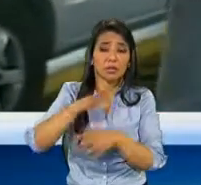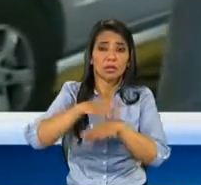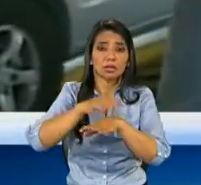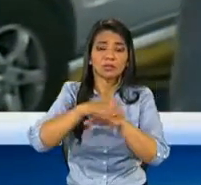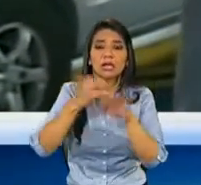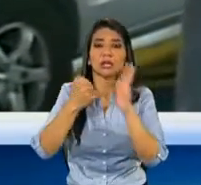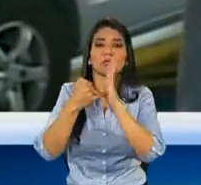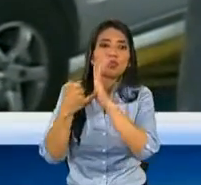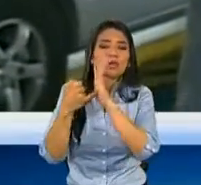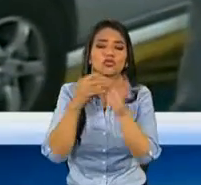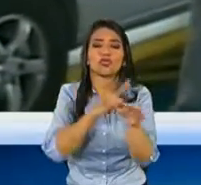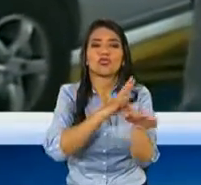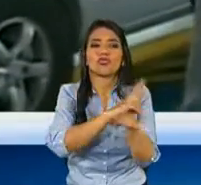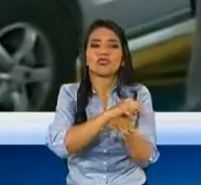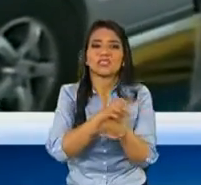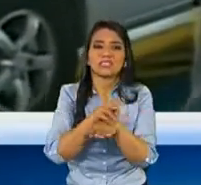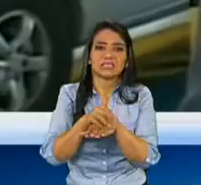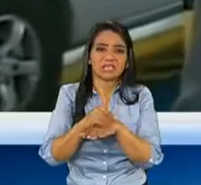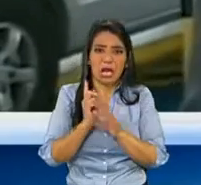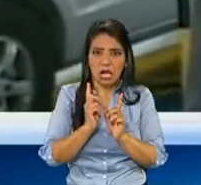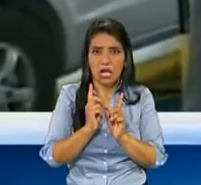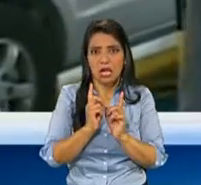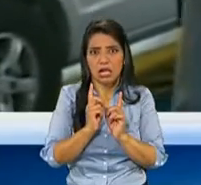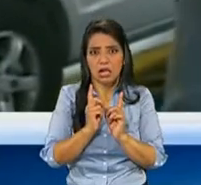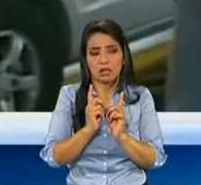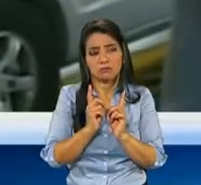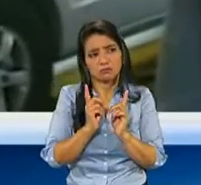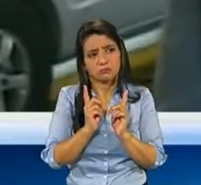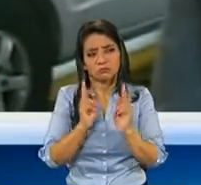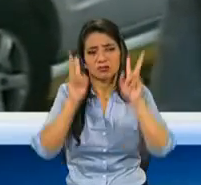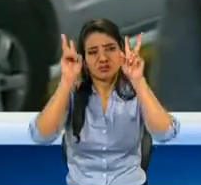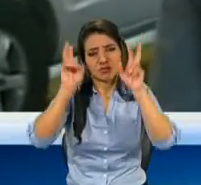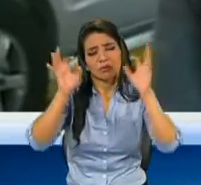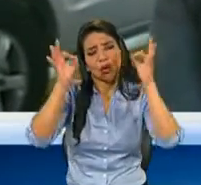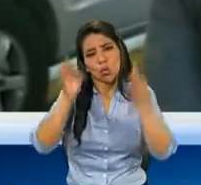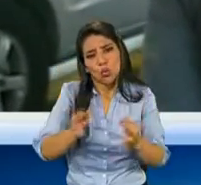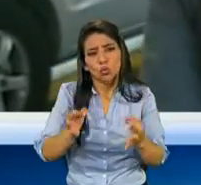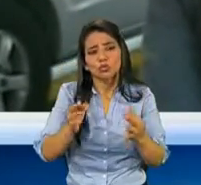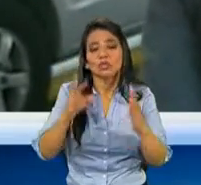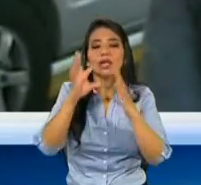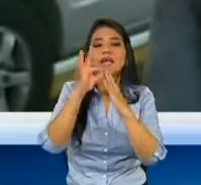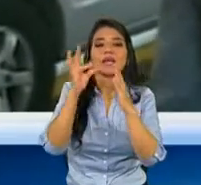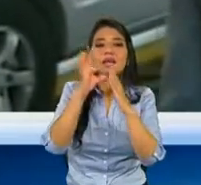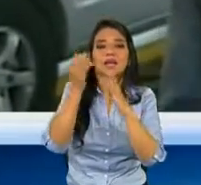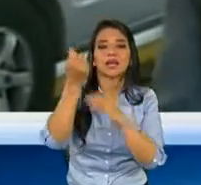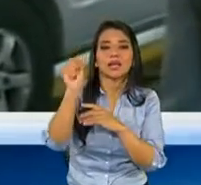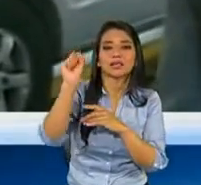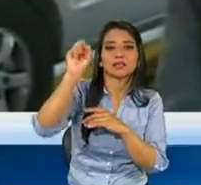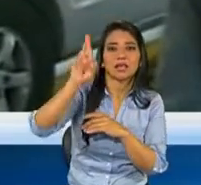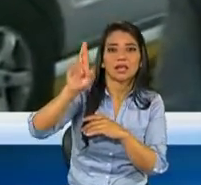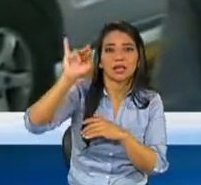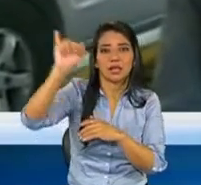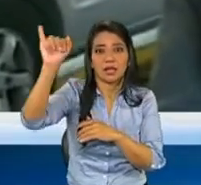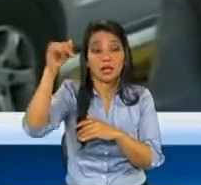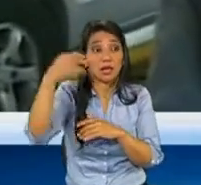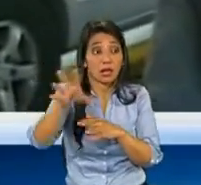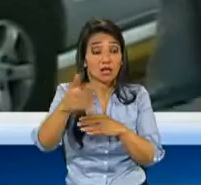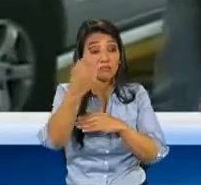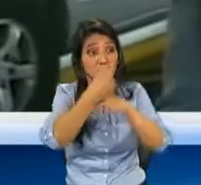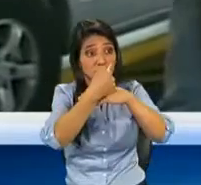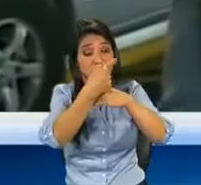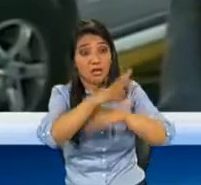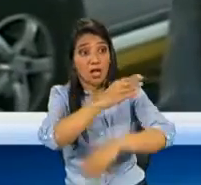fiscales también y esto corresponde a un tema que se cobra a través del sistema de rentas internas como el estero y nos ha notificado de manera